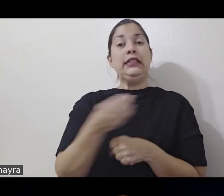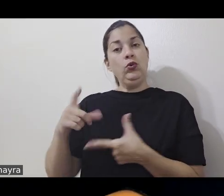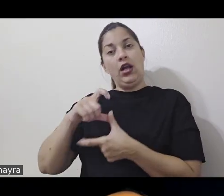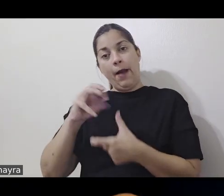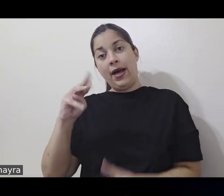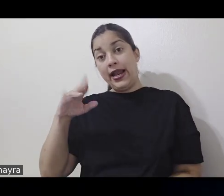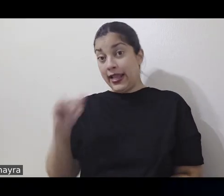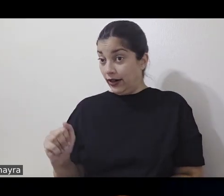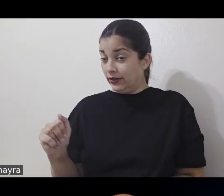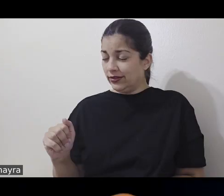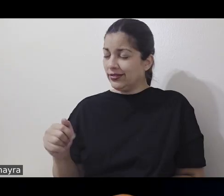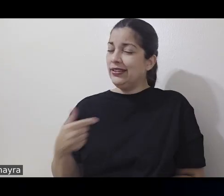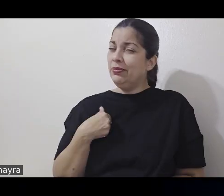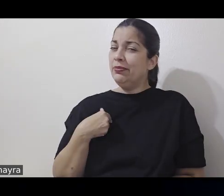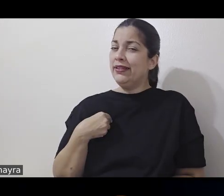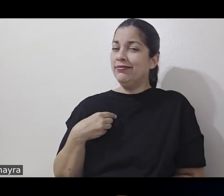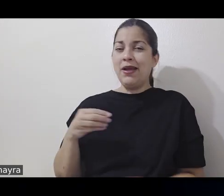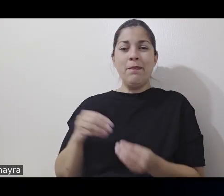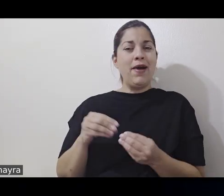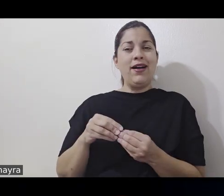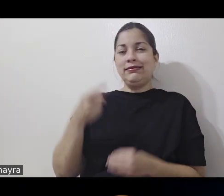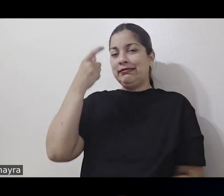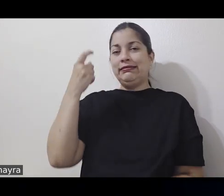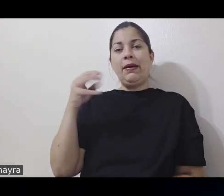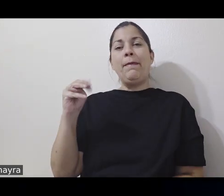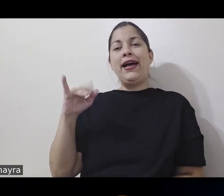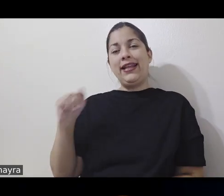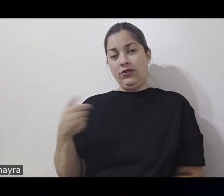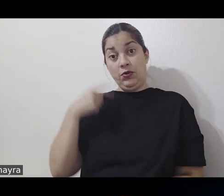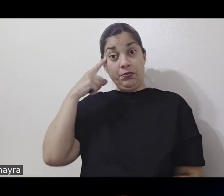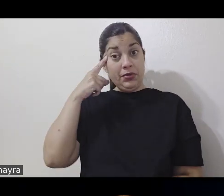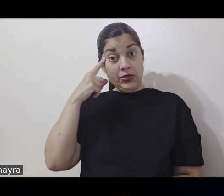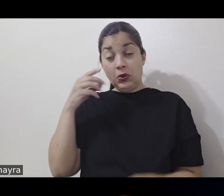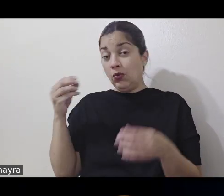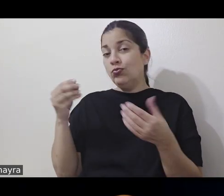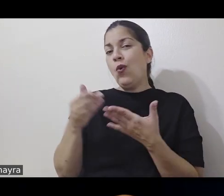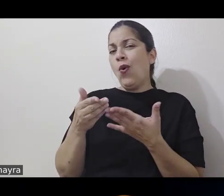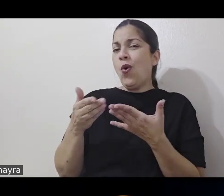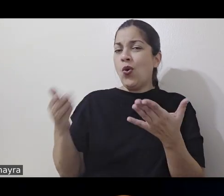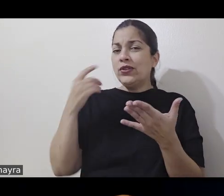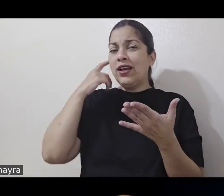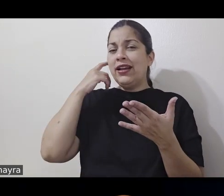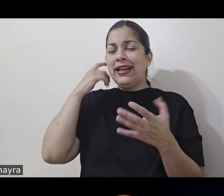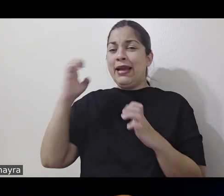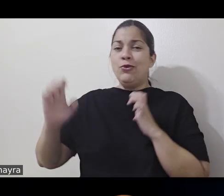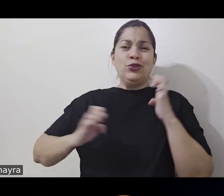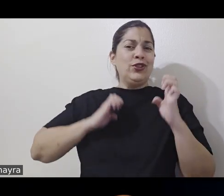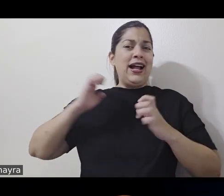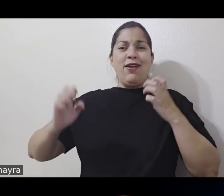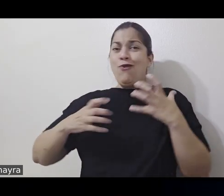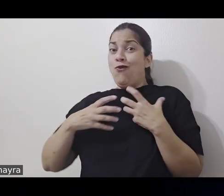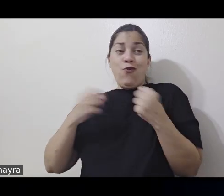huracán. A mí me pasó con María. Yo pienso que son cosas emocionales tan